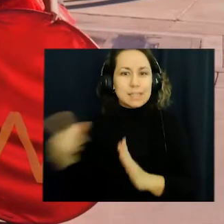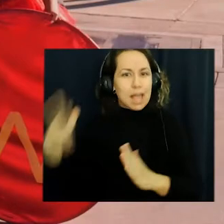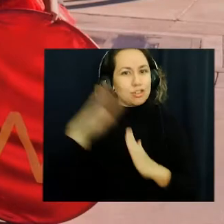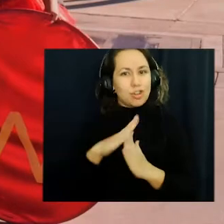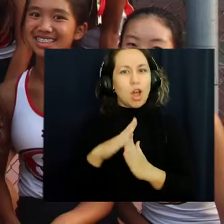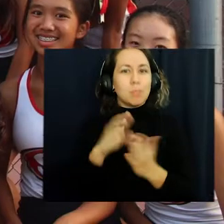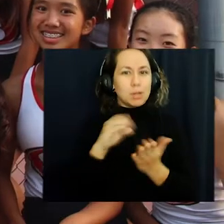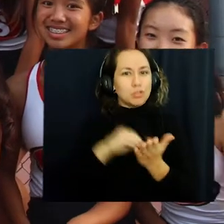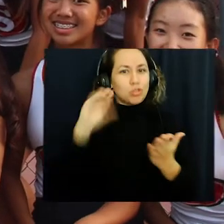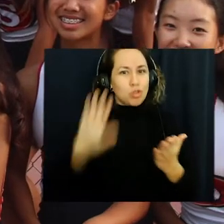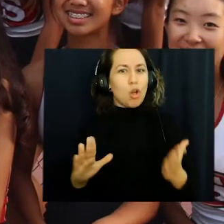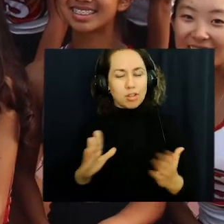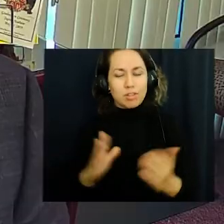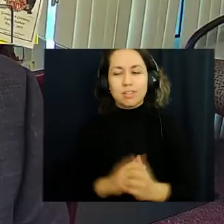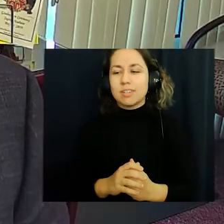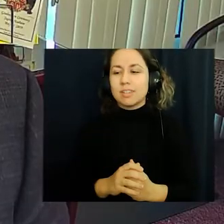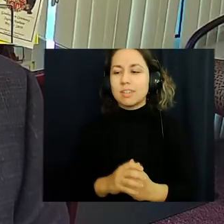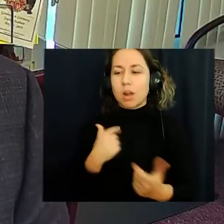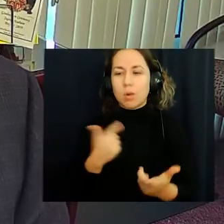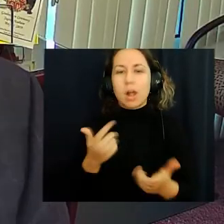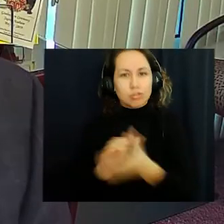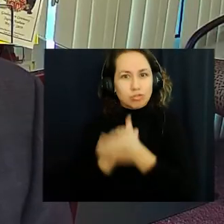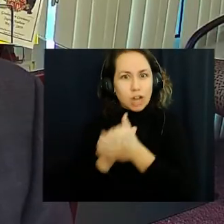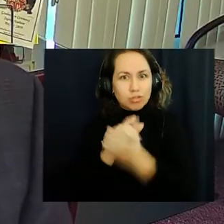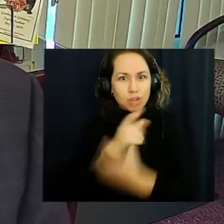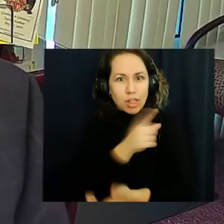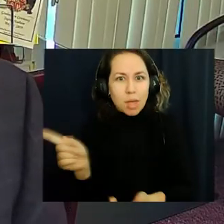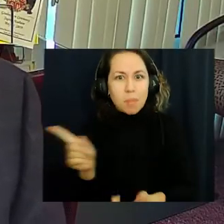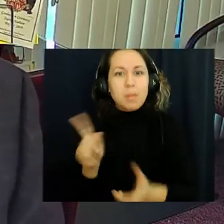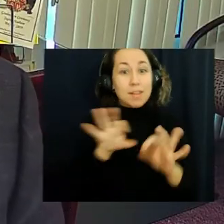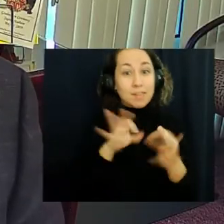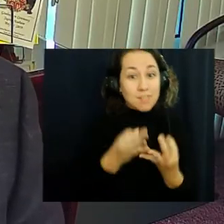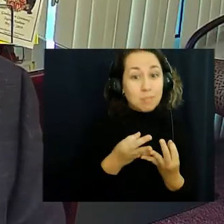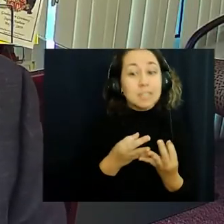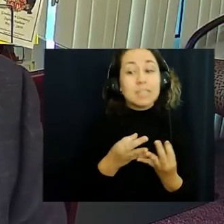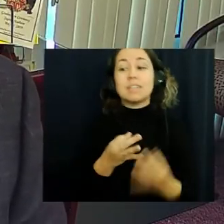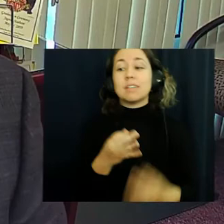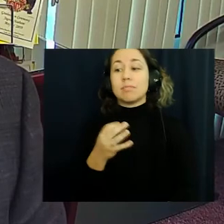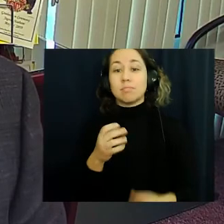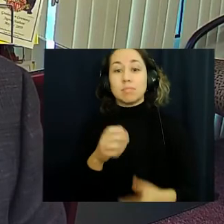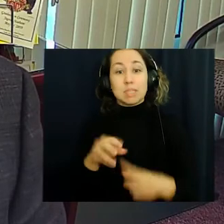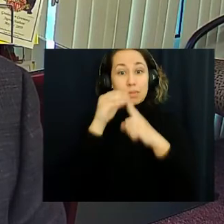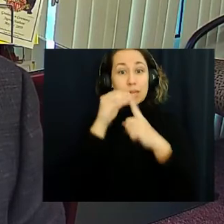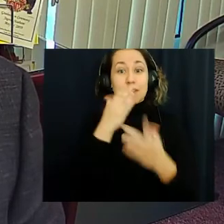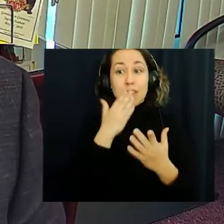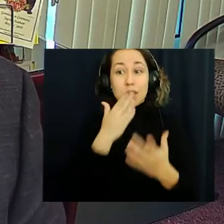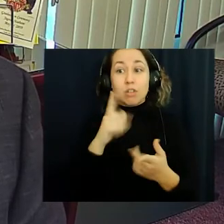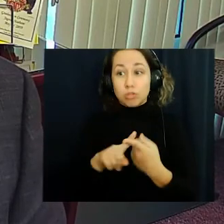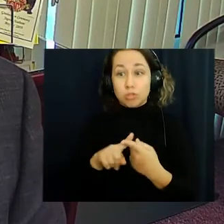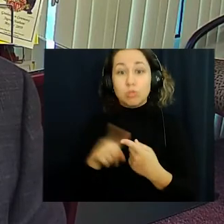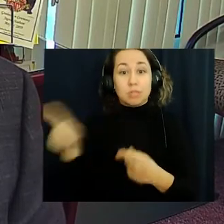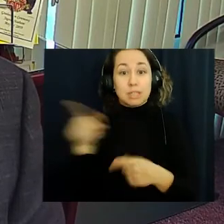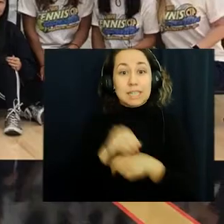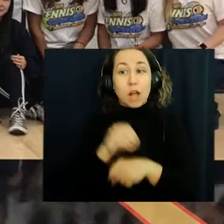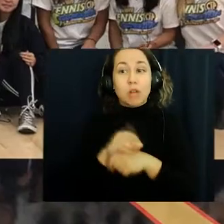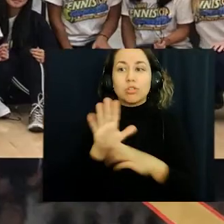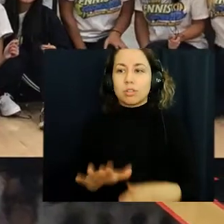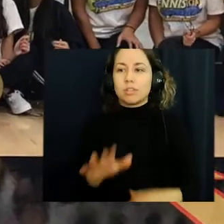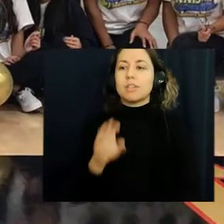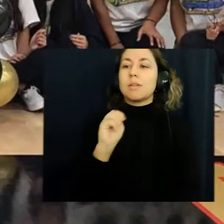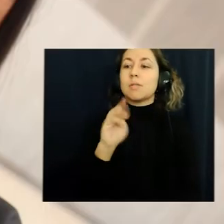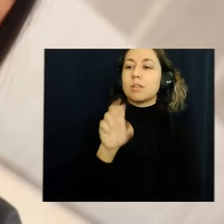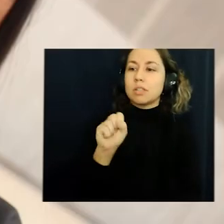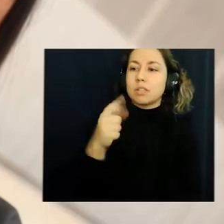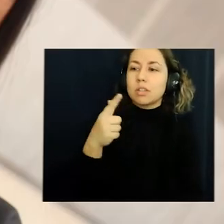dado resultados. Quiero felicitar a los jaguares, nuestras familias y ofrecer un agradecimiento especial a los consejeros, la señora González, la señora